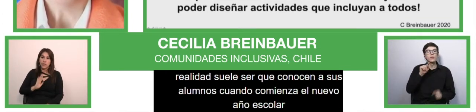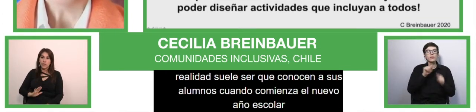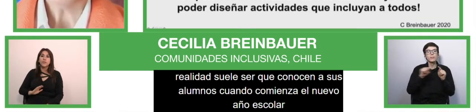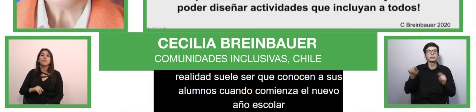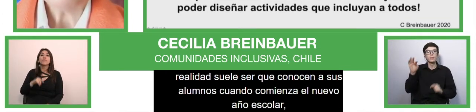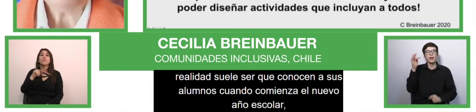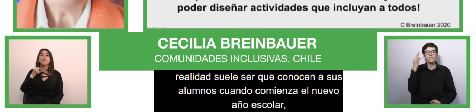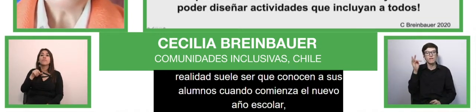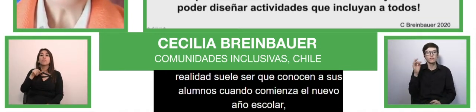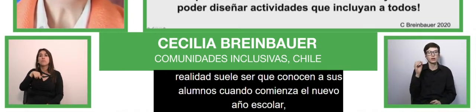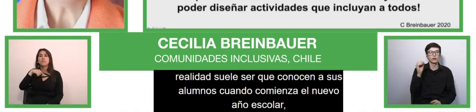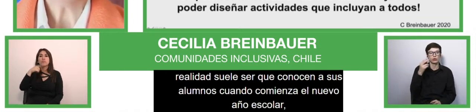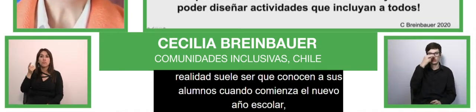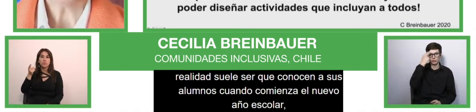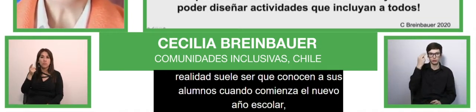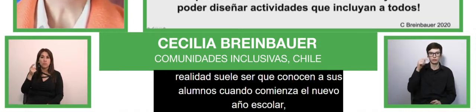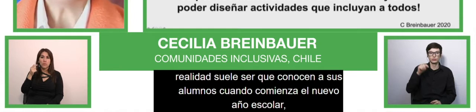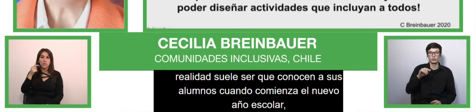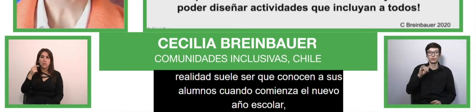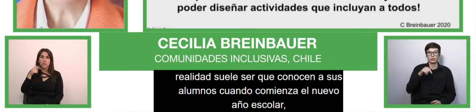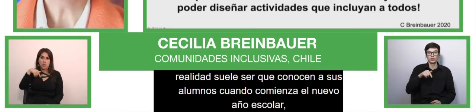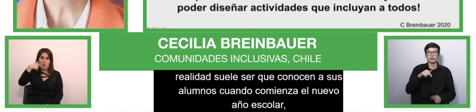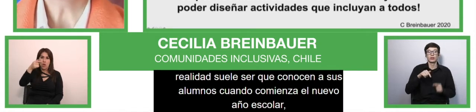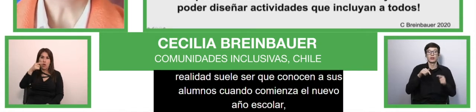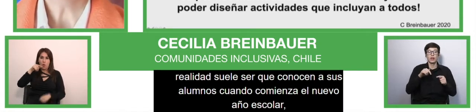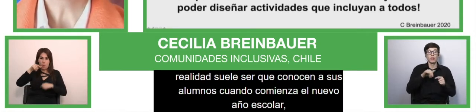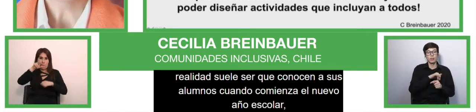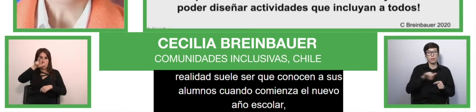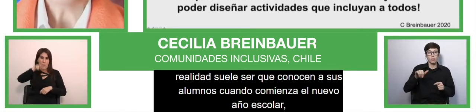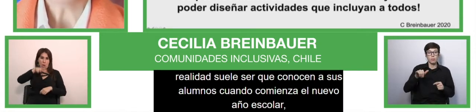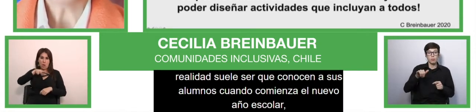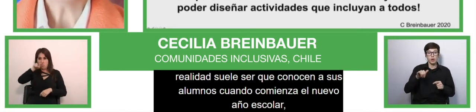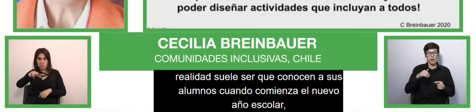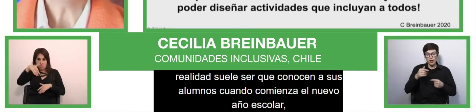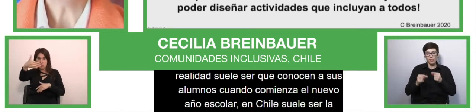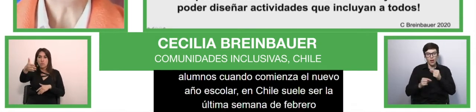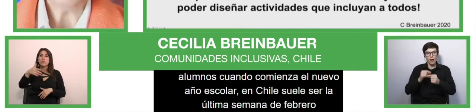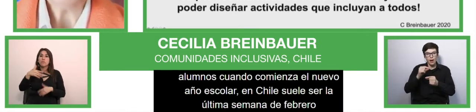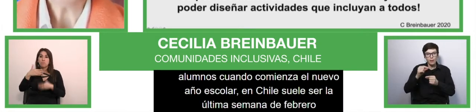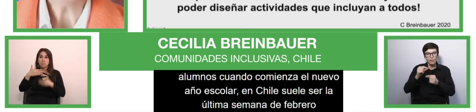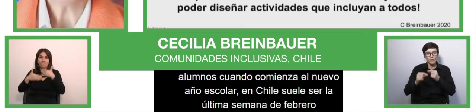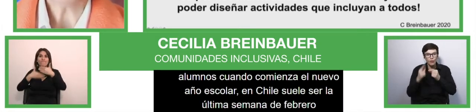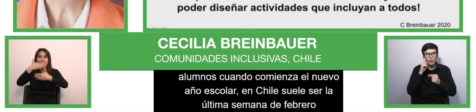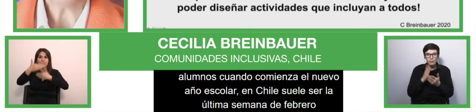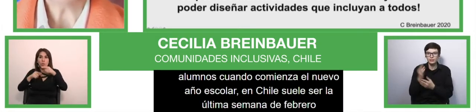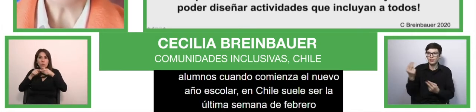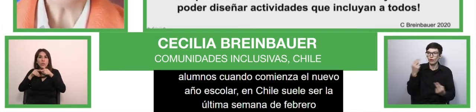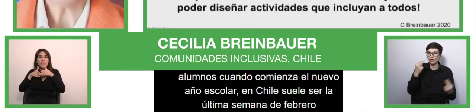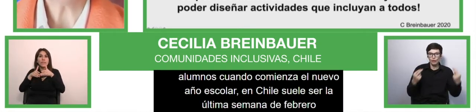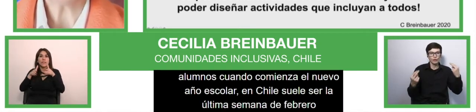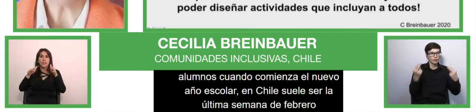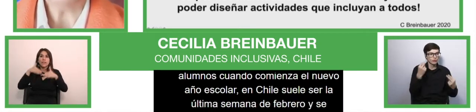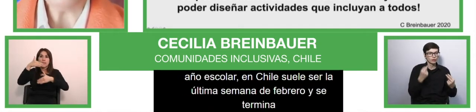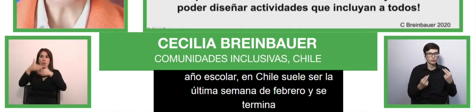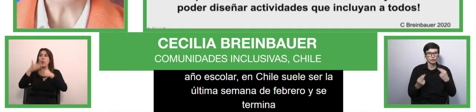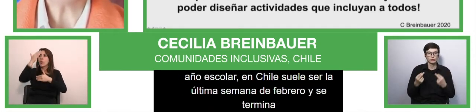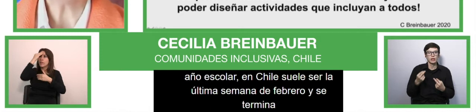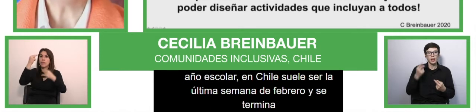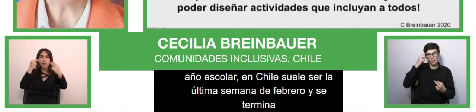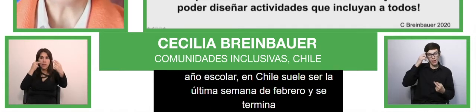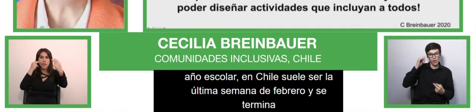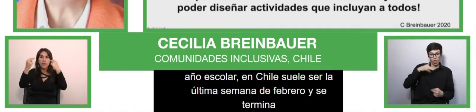y se termina diseñando a posteriori analizando cuáles serán las adecuaciones curriculares